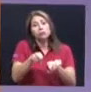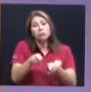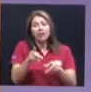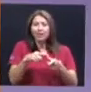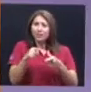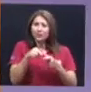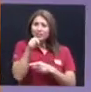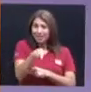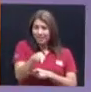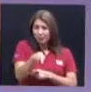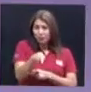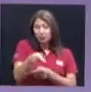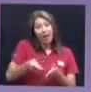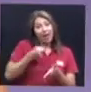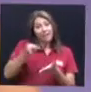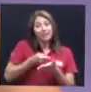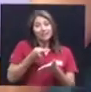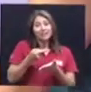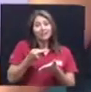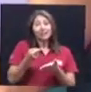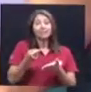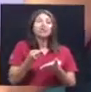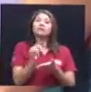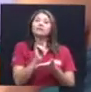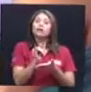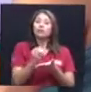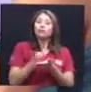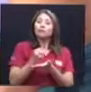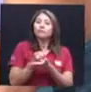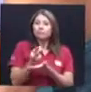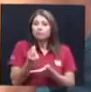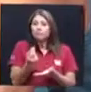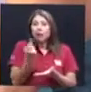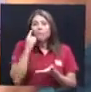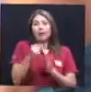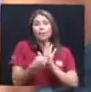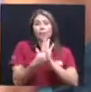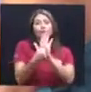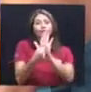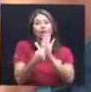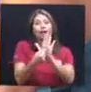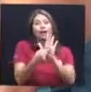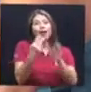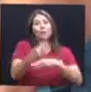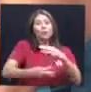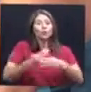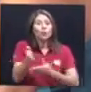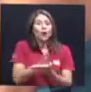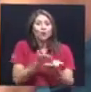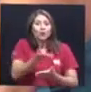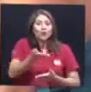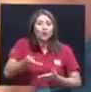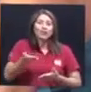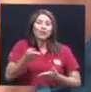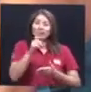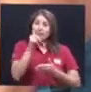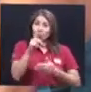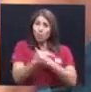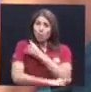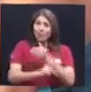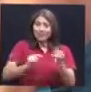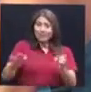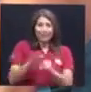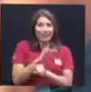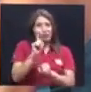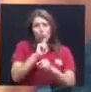es políticamente rentable para mostrar al mundo algunas cosas que no necesariamente se comparten Por un pueblo completo Entonces yo creo que hay